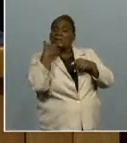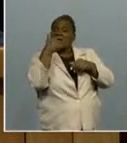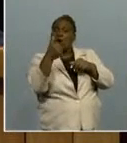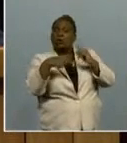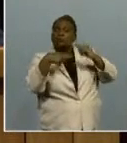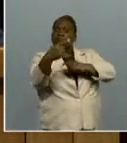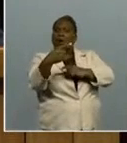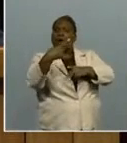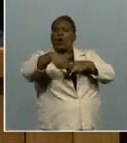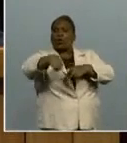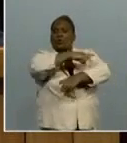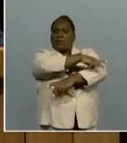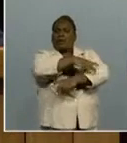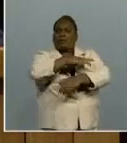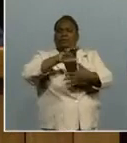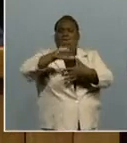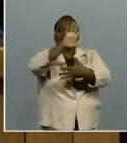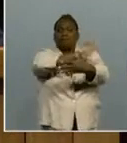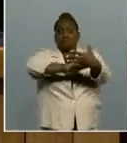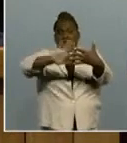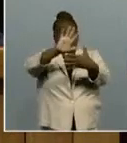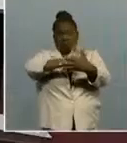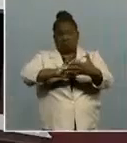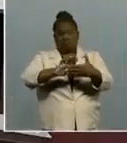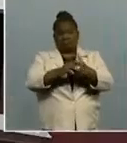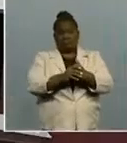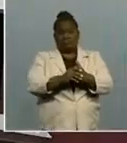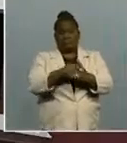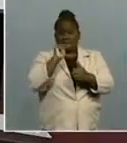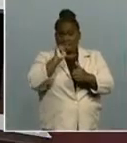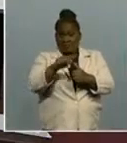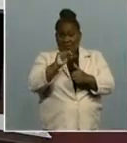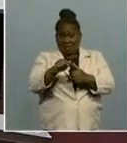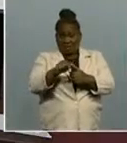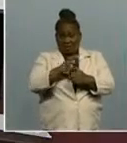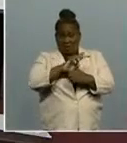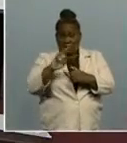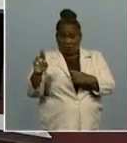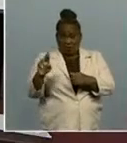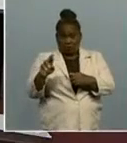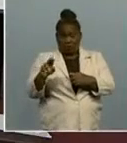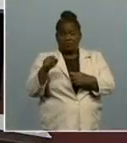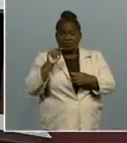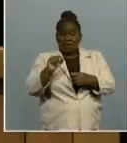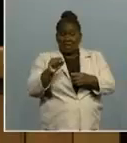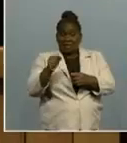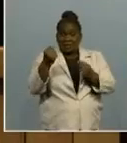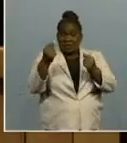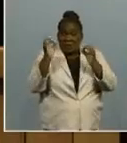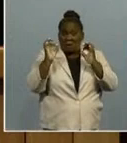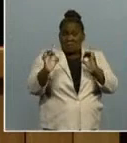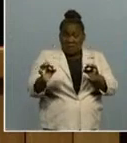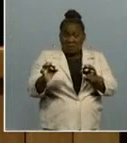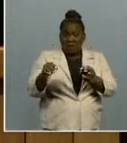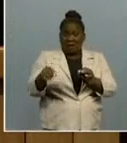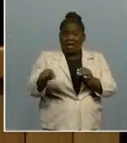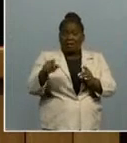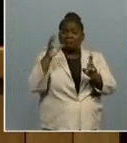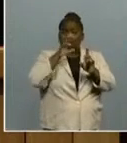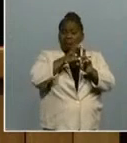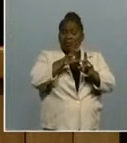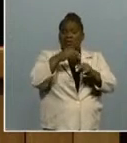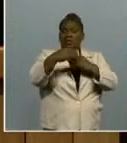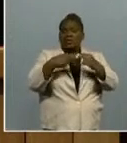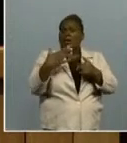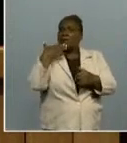y de la región esta obra es sostenida por esa economía que criticamos para perfeccionarlas y hacerla